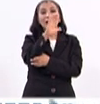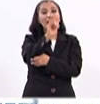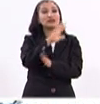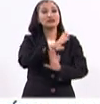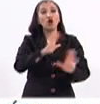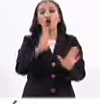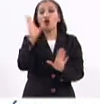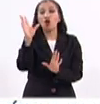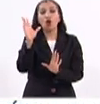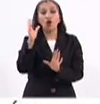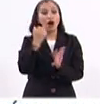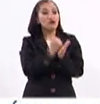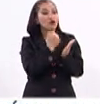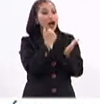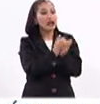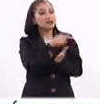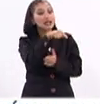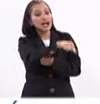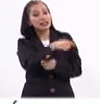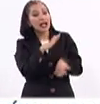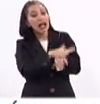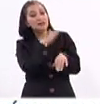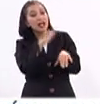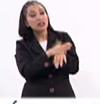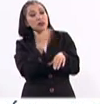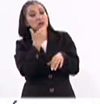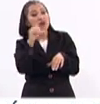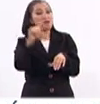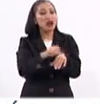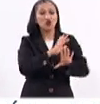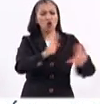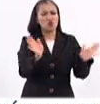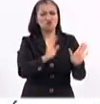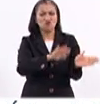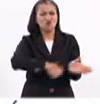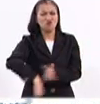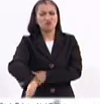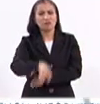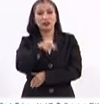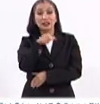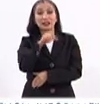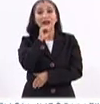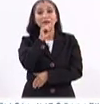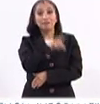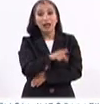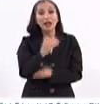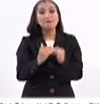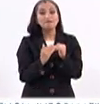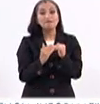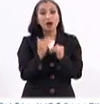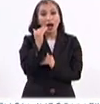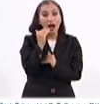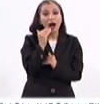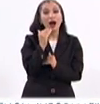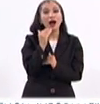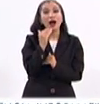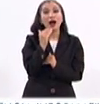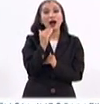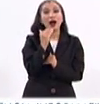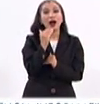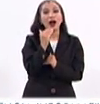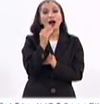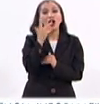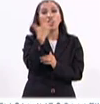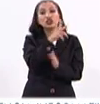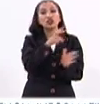no va a depender de la calificación, y además se va a elevar a